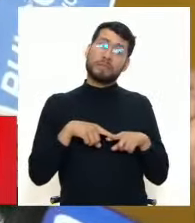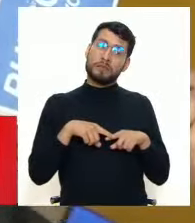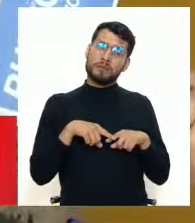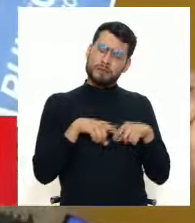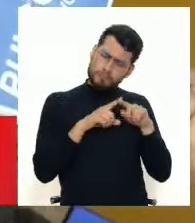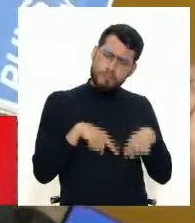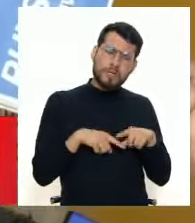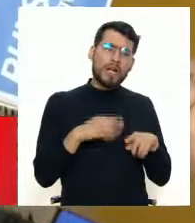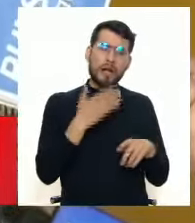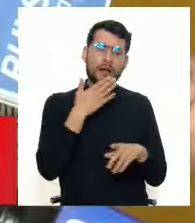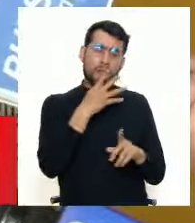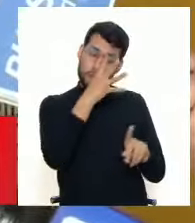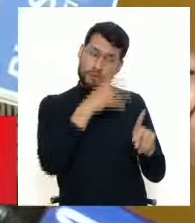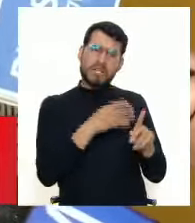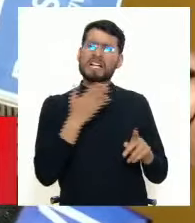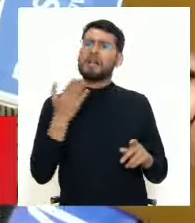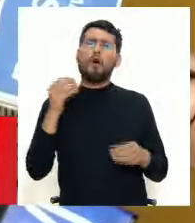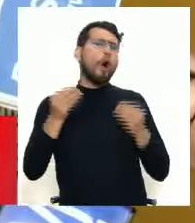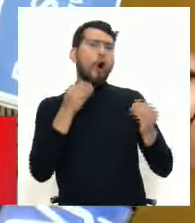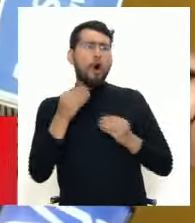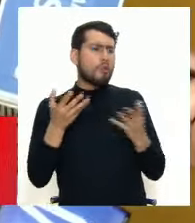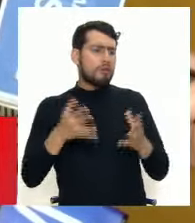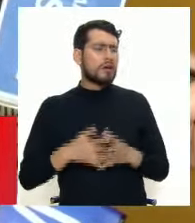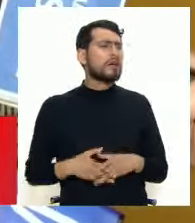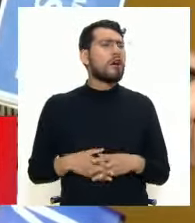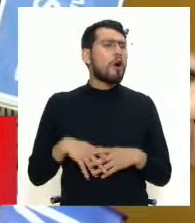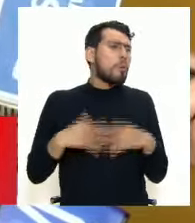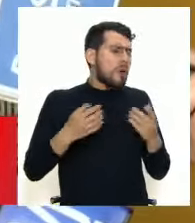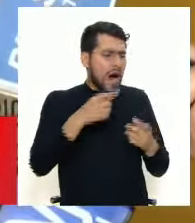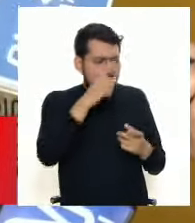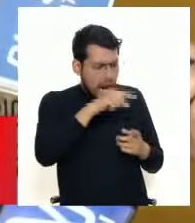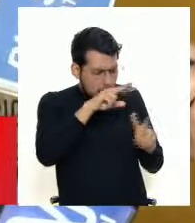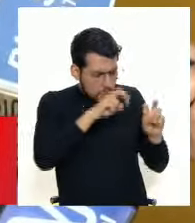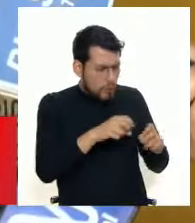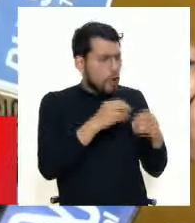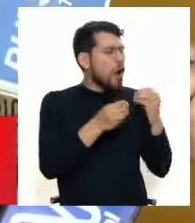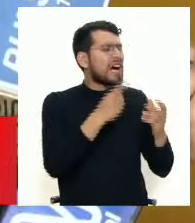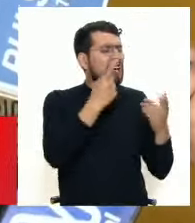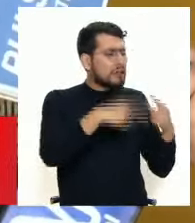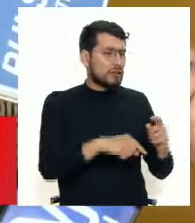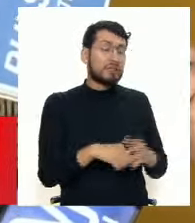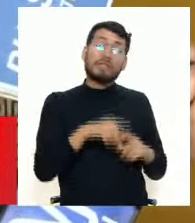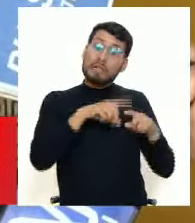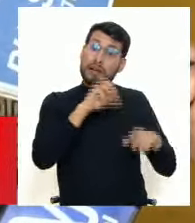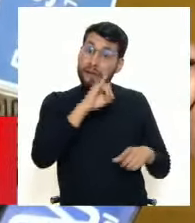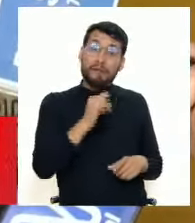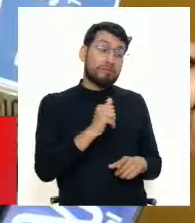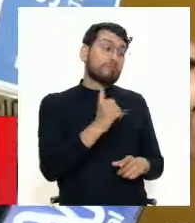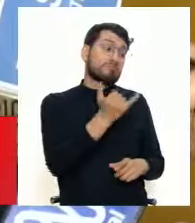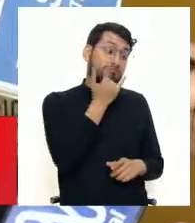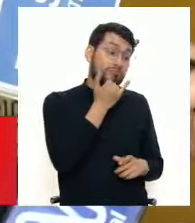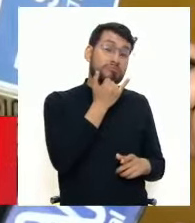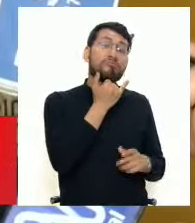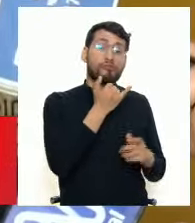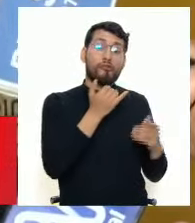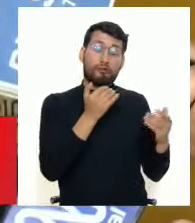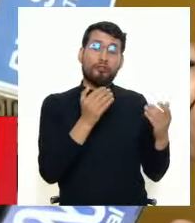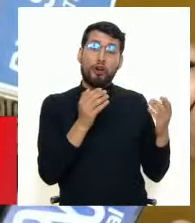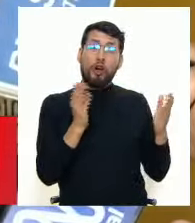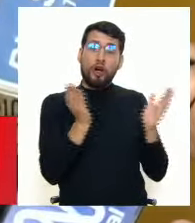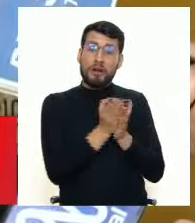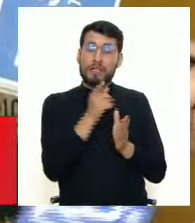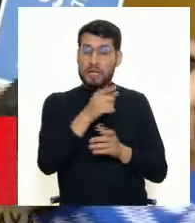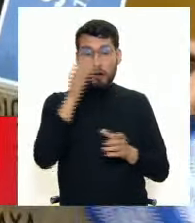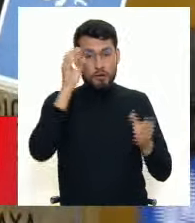Dependiendo cómo le analiza, dependiendo en qué ha incurrido y también dependiendo si es que hay falta al Poder Legislativo. ¿Pero ante